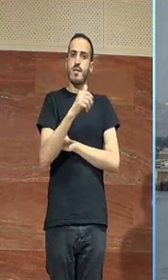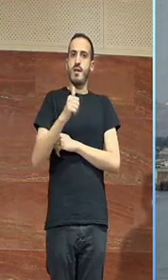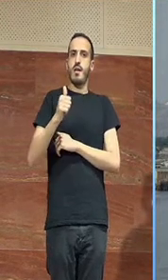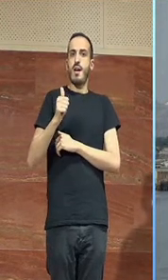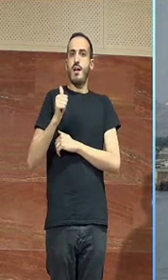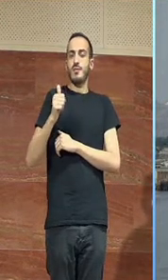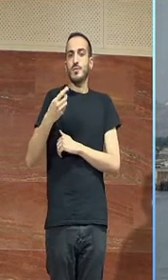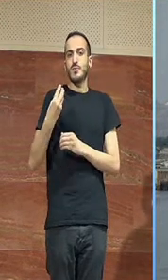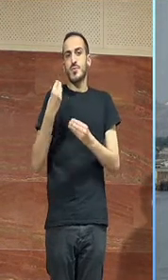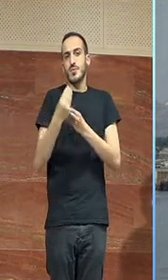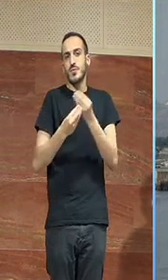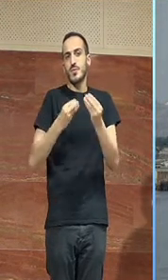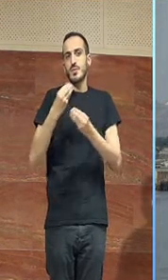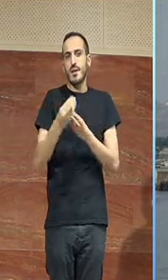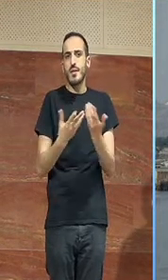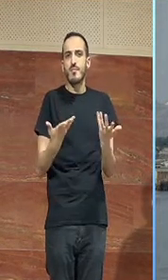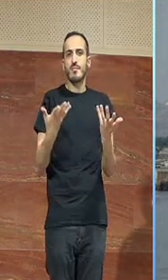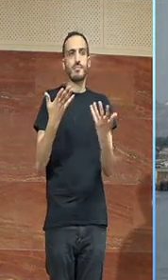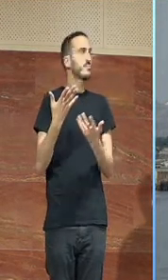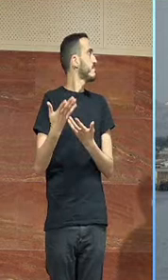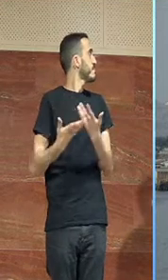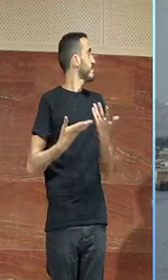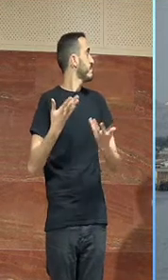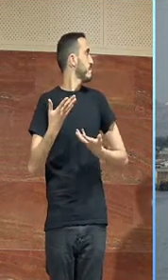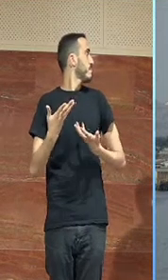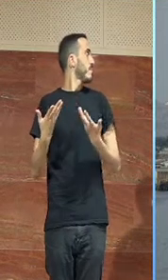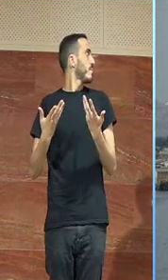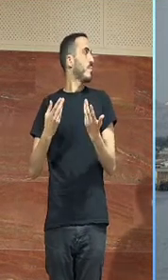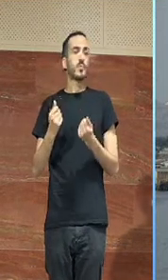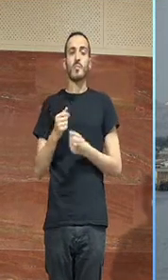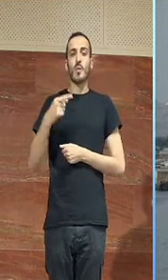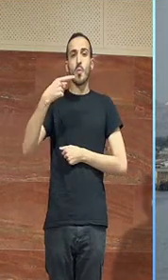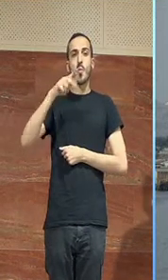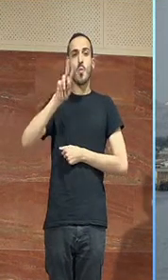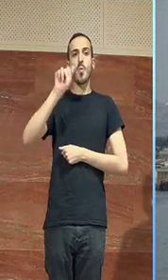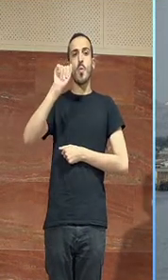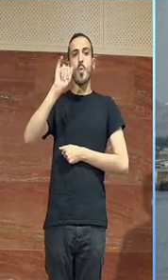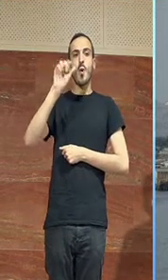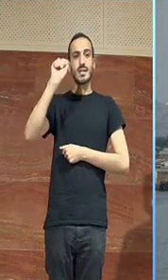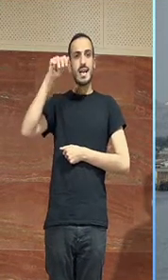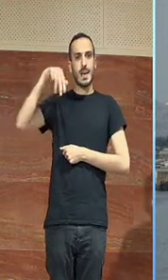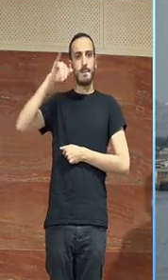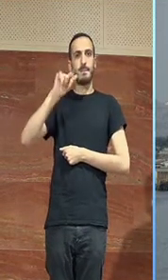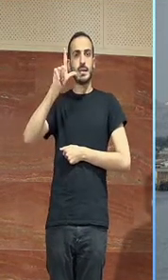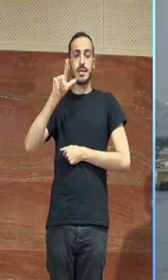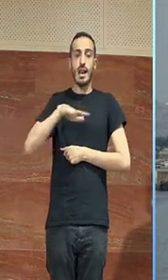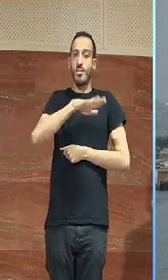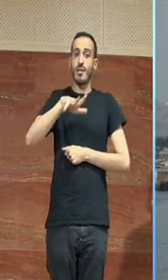vivir. Se han montado sus palafitos y ahí es donde ellos viven. Viven en las únicas zonas donde se les puede permitir